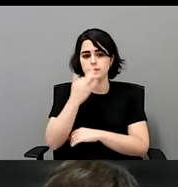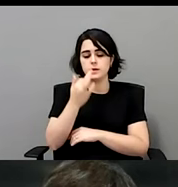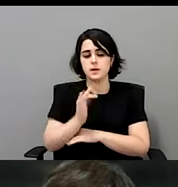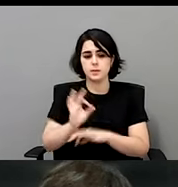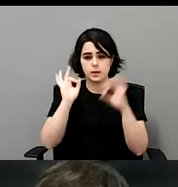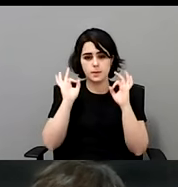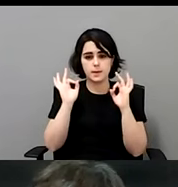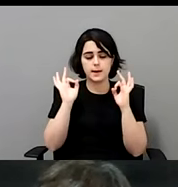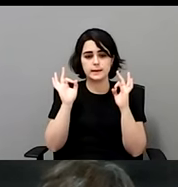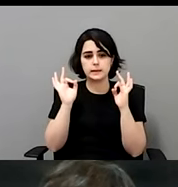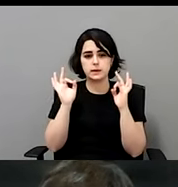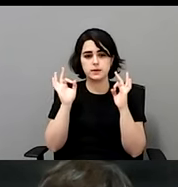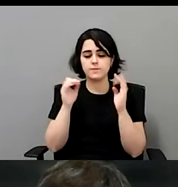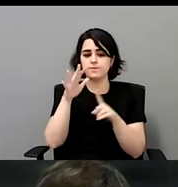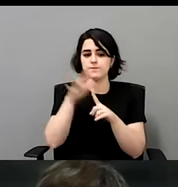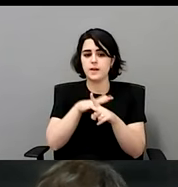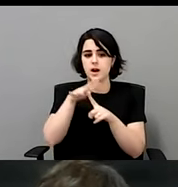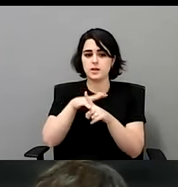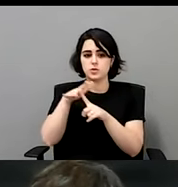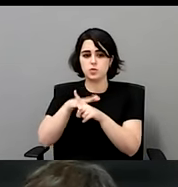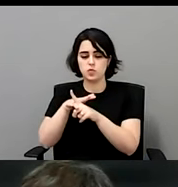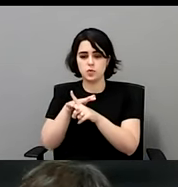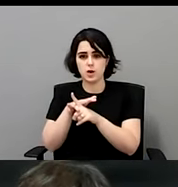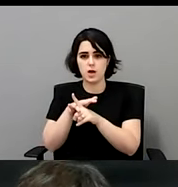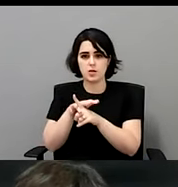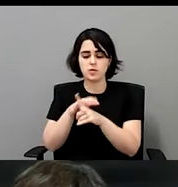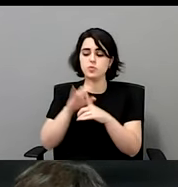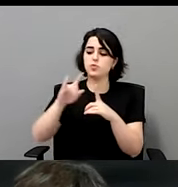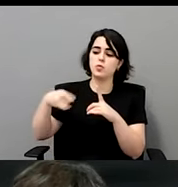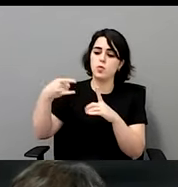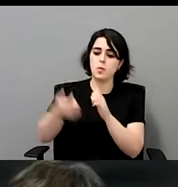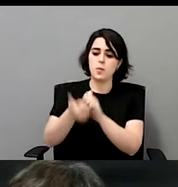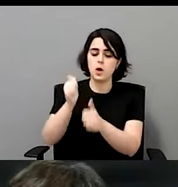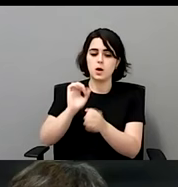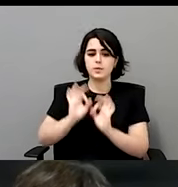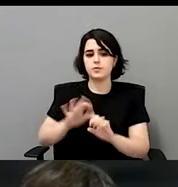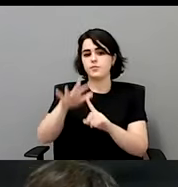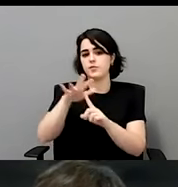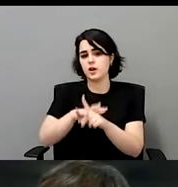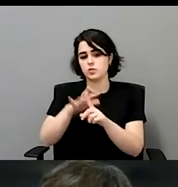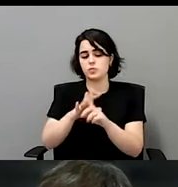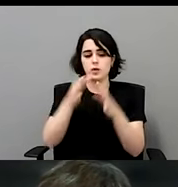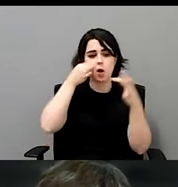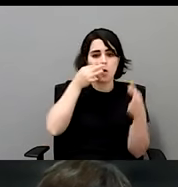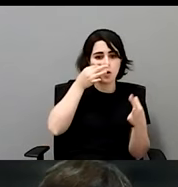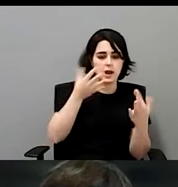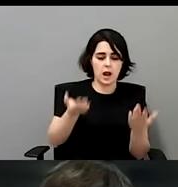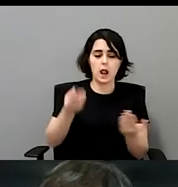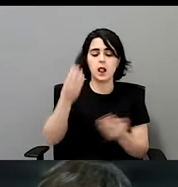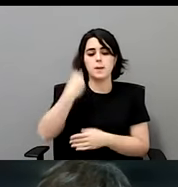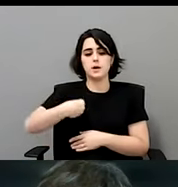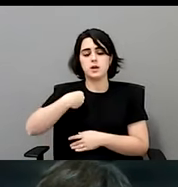supuesto, las facturas, un duplicado de original de las facturas, así como